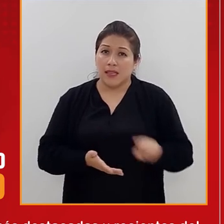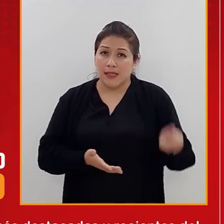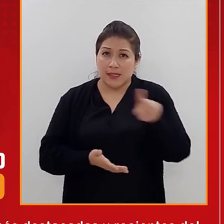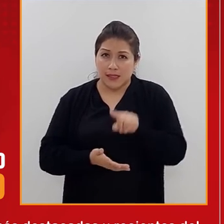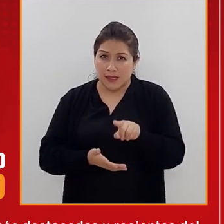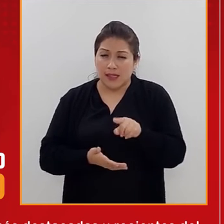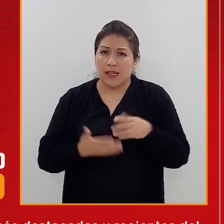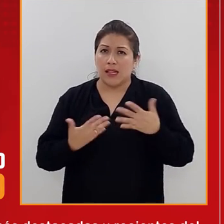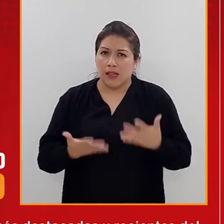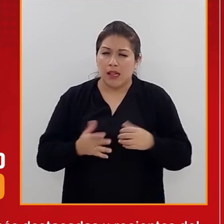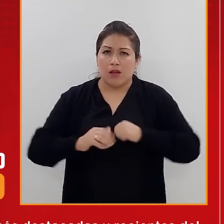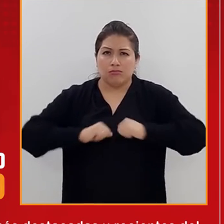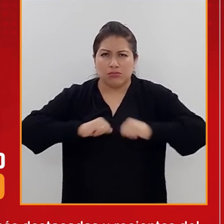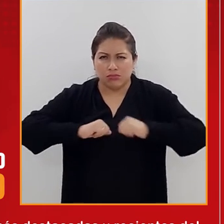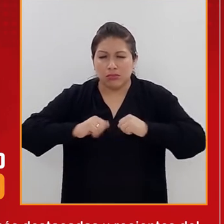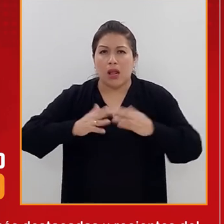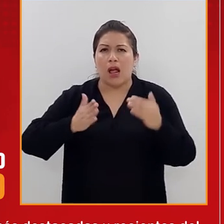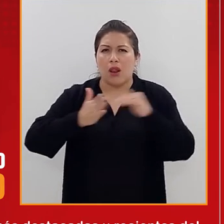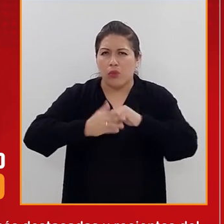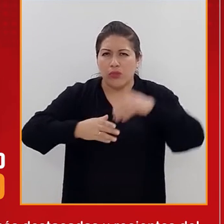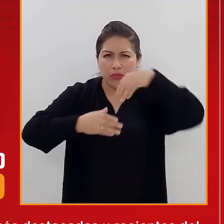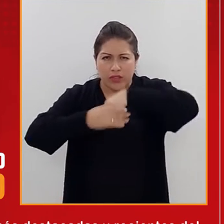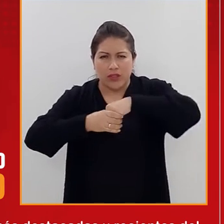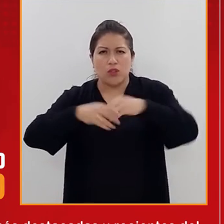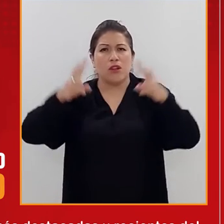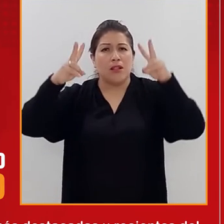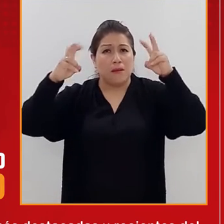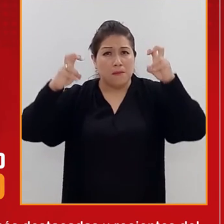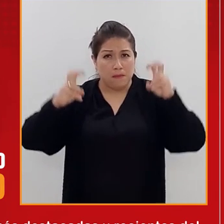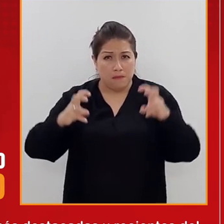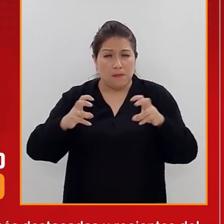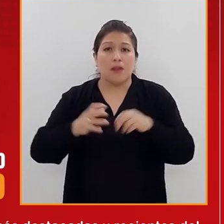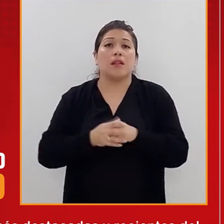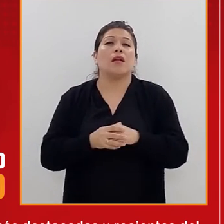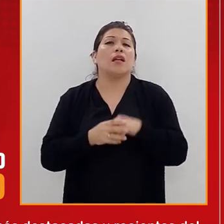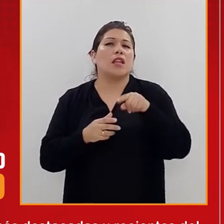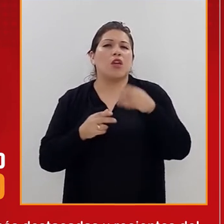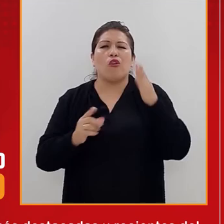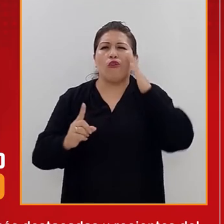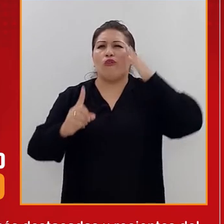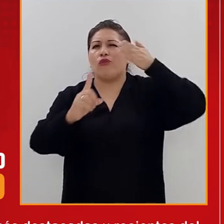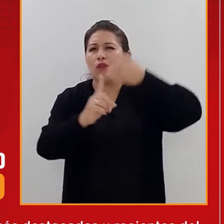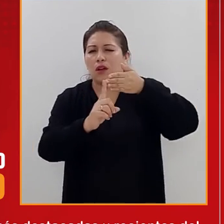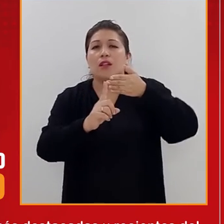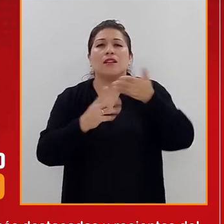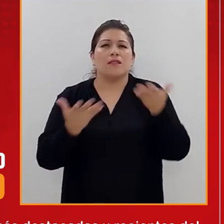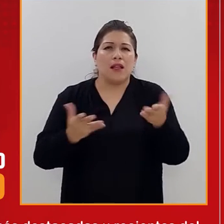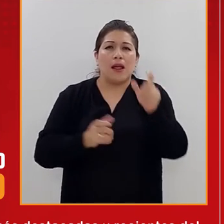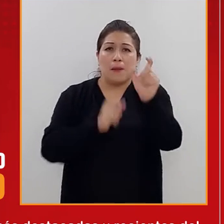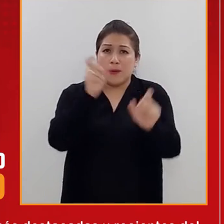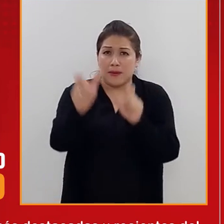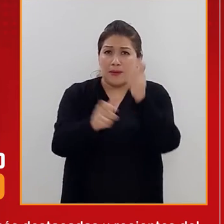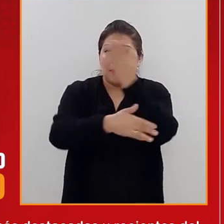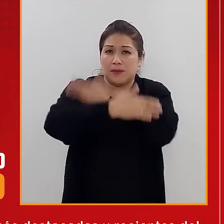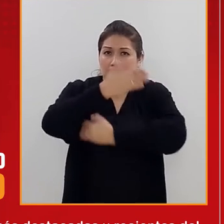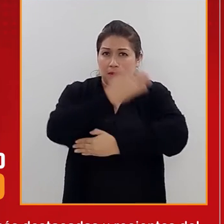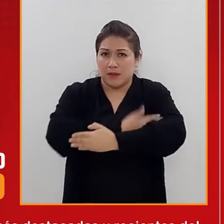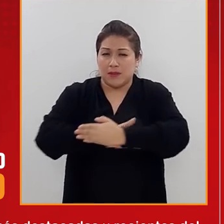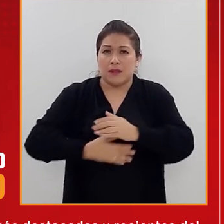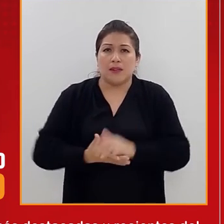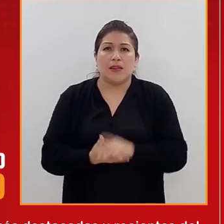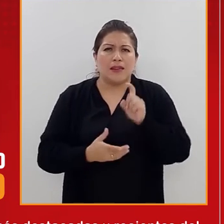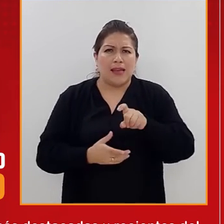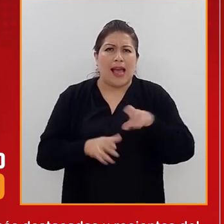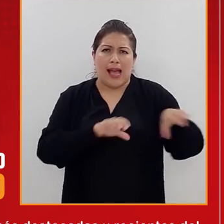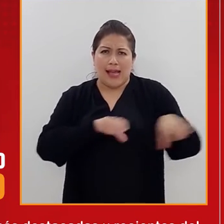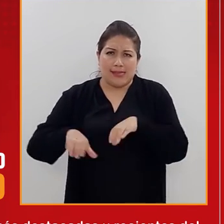Con ello, se dio impulso a un marco normativo nacional. Cambió de paradigma y enfoques respecto de las personas